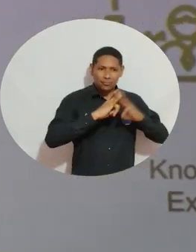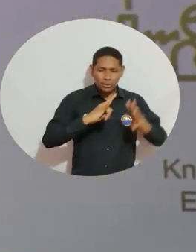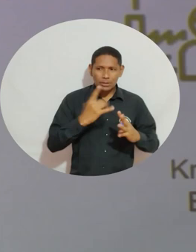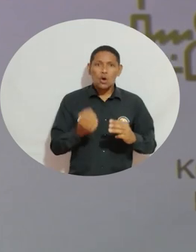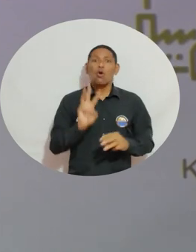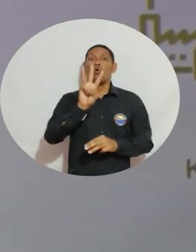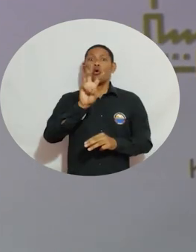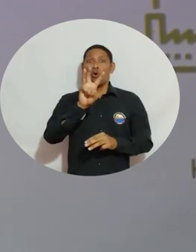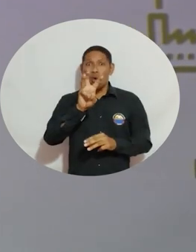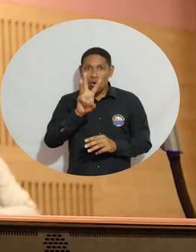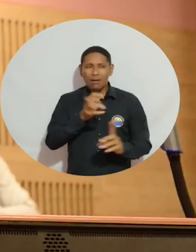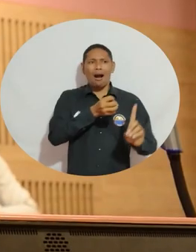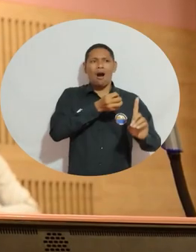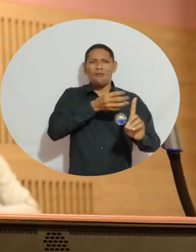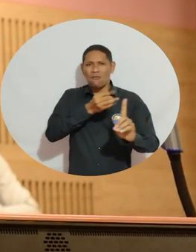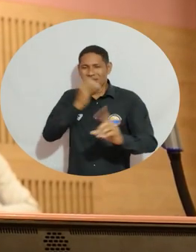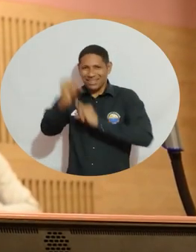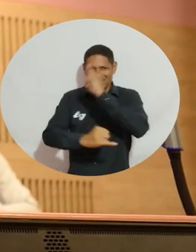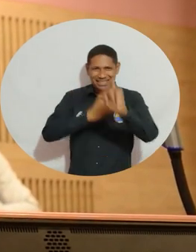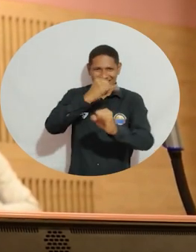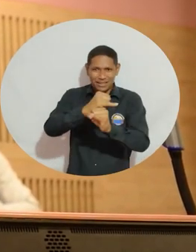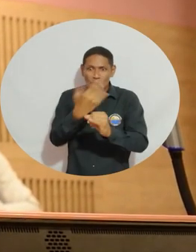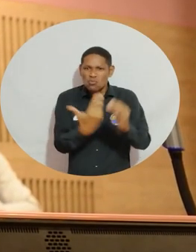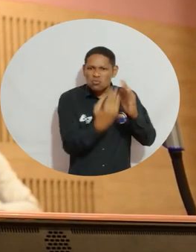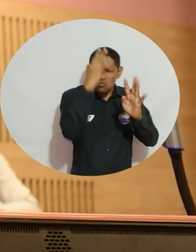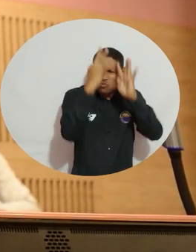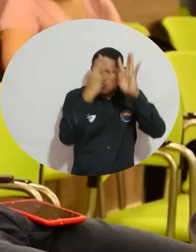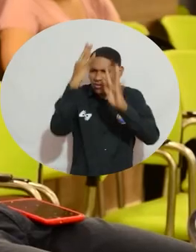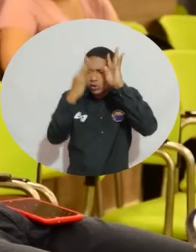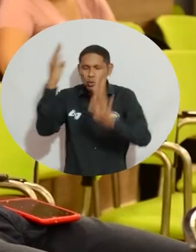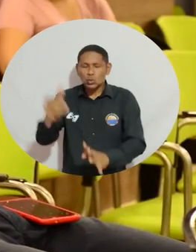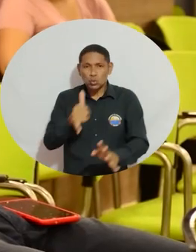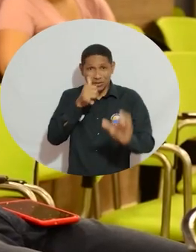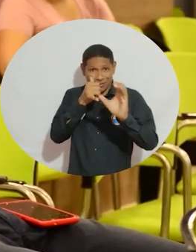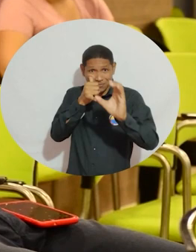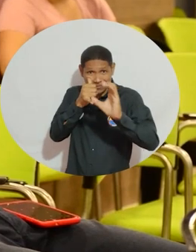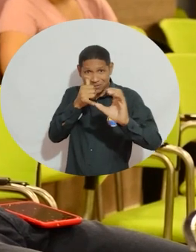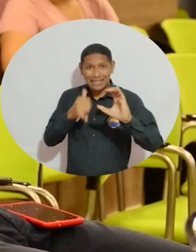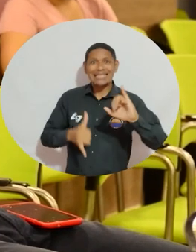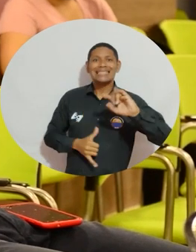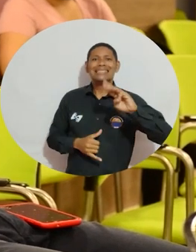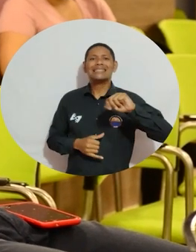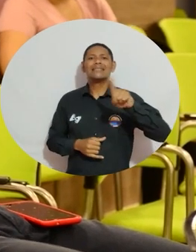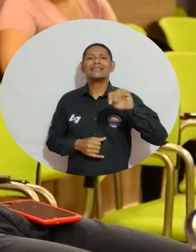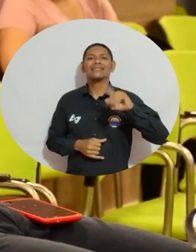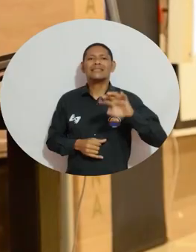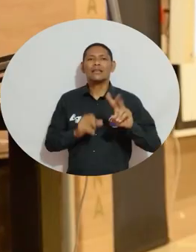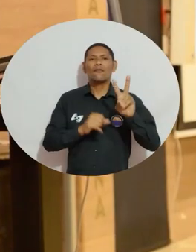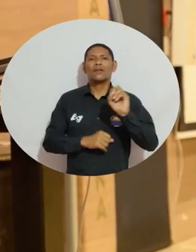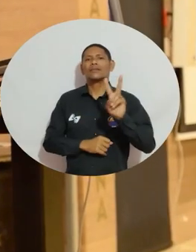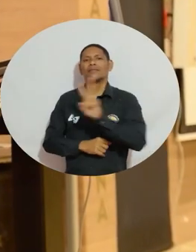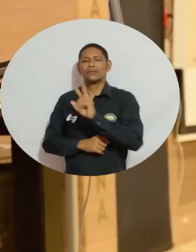la Universidad del Magdalena desarrolló la octava edición de la Conferencia Internacional en Innovación en Ingeniería de Sistemas,